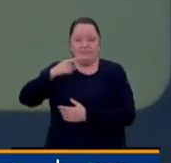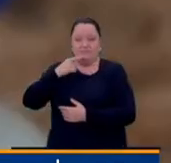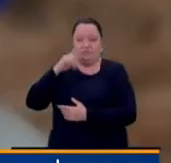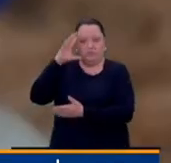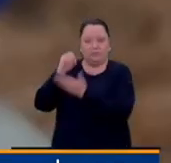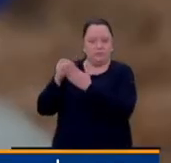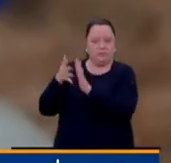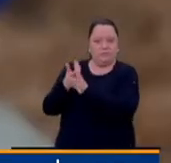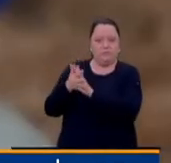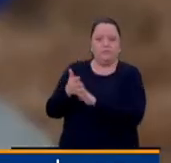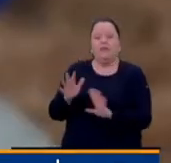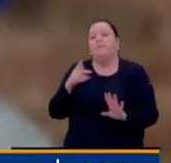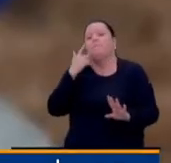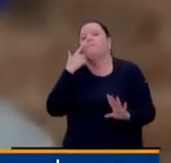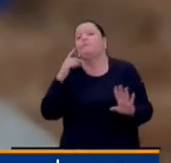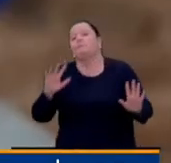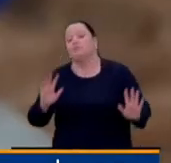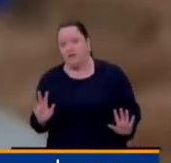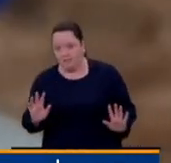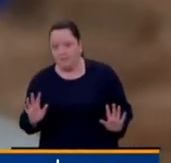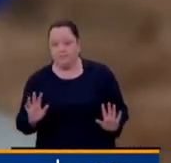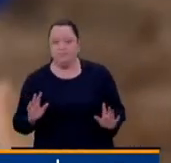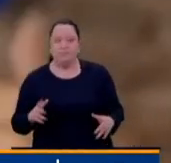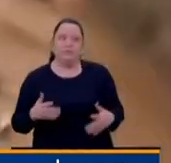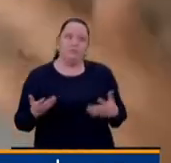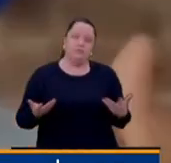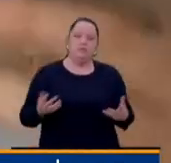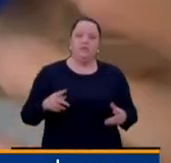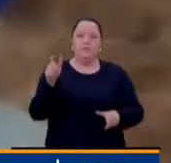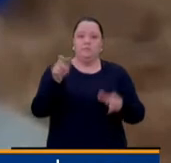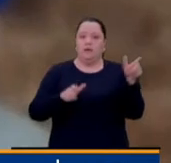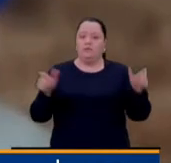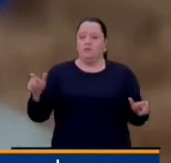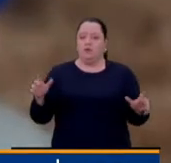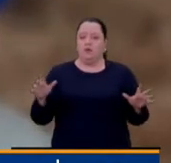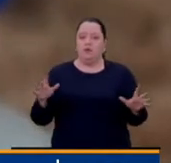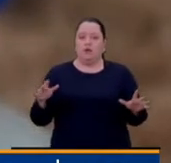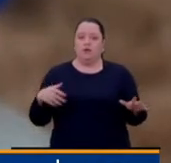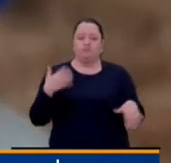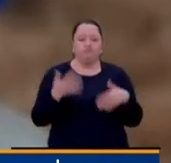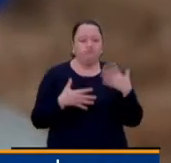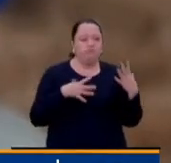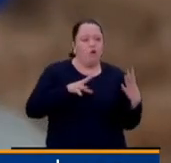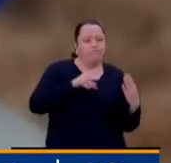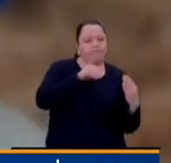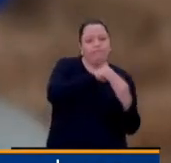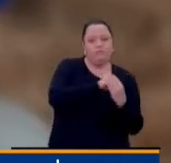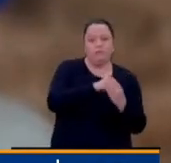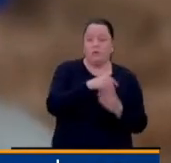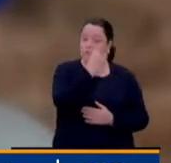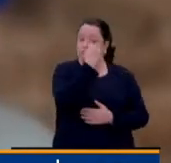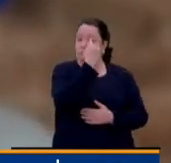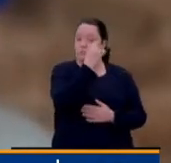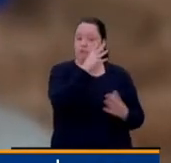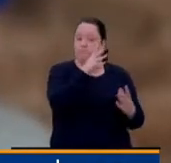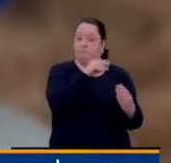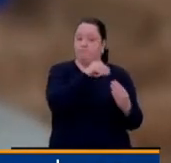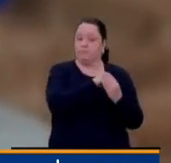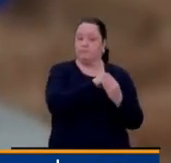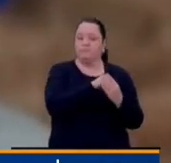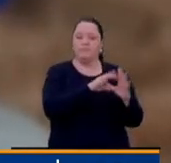ver si de una u otra manera la gente termina adoptando estos modelos. La gente de Iris ha tratado un poco